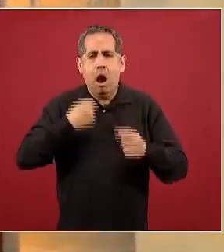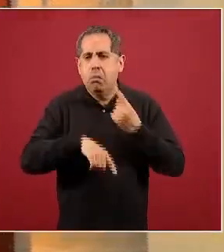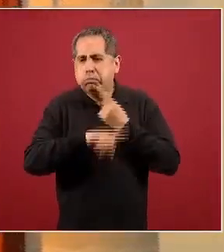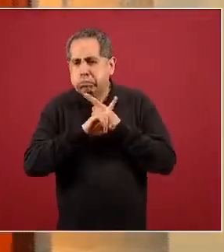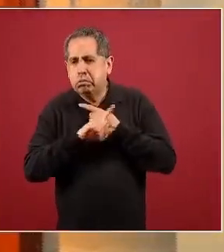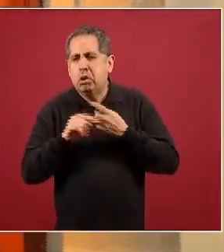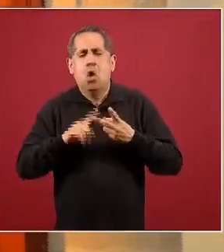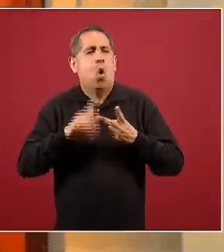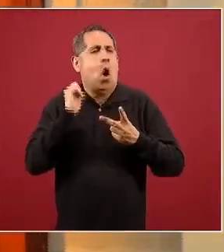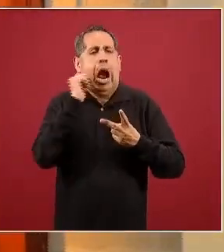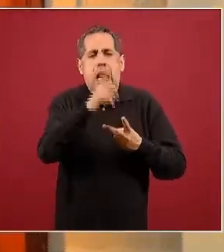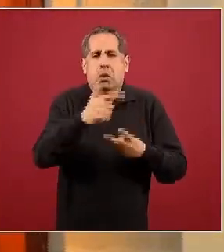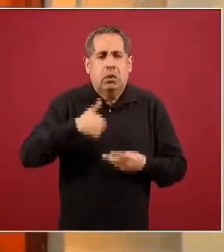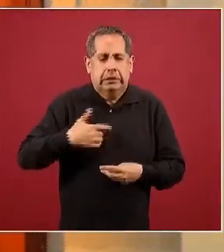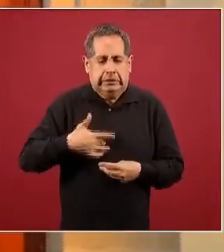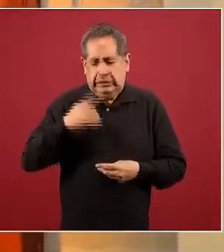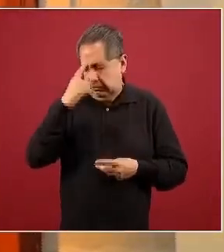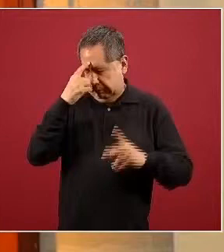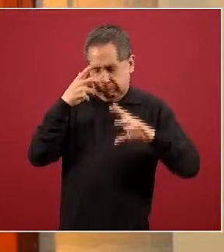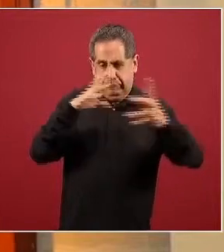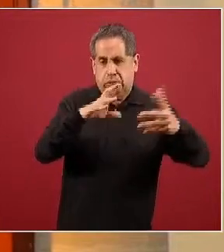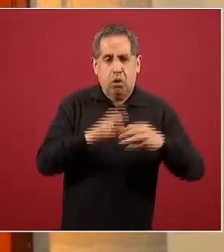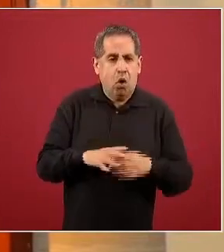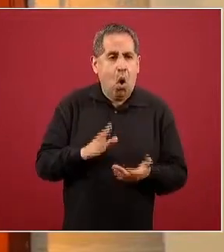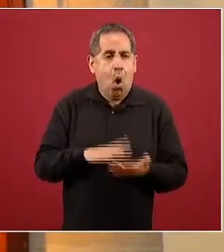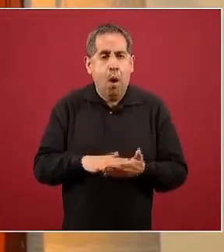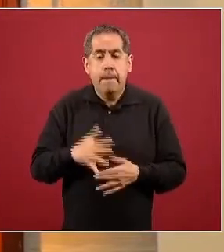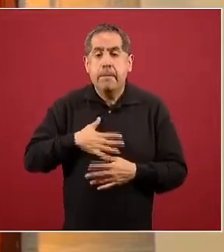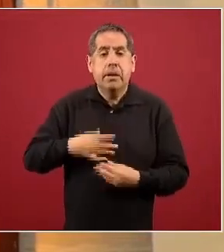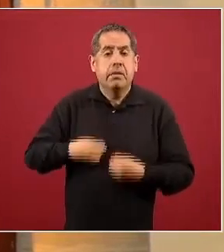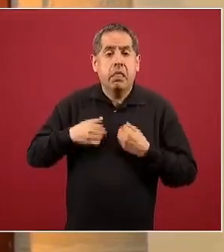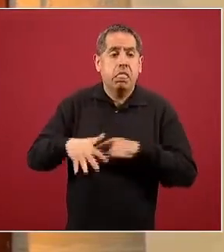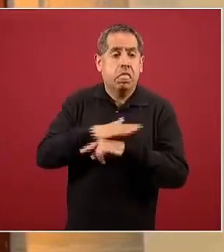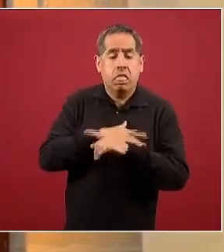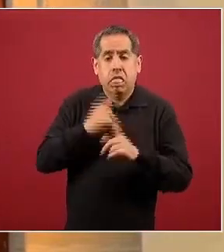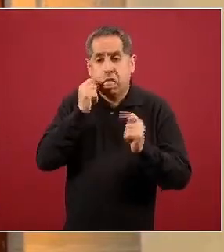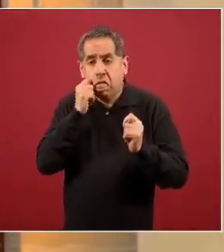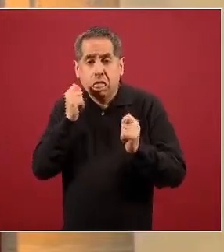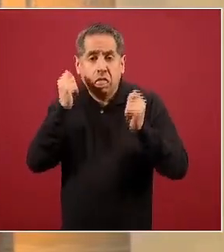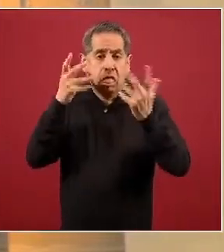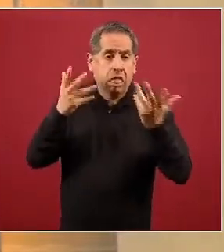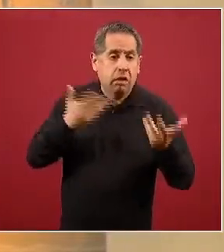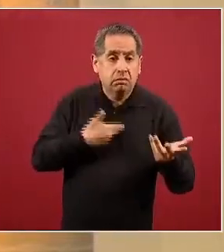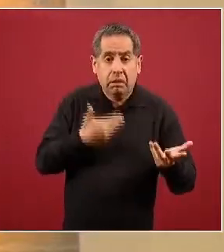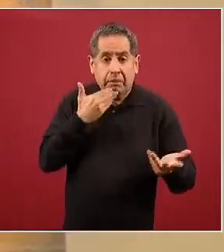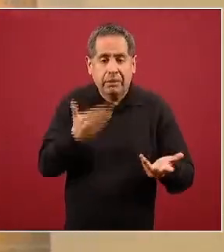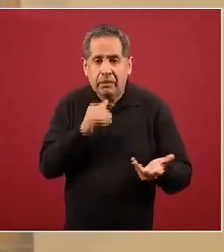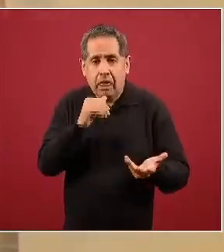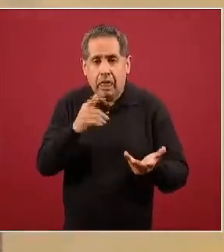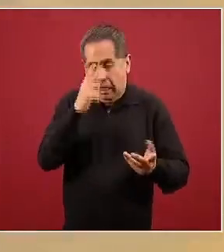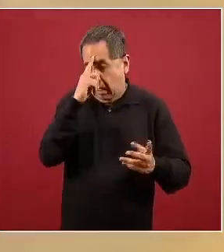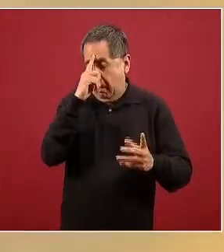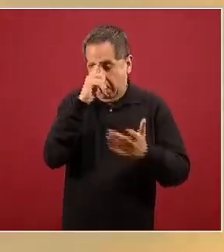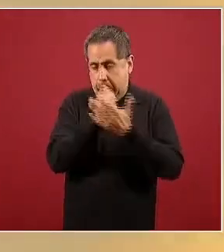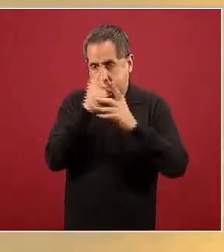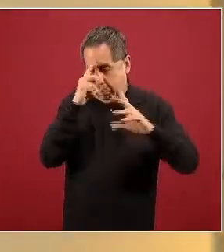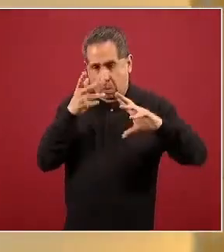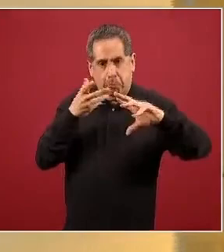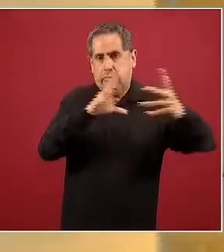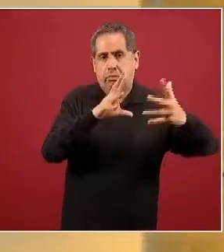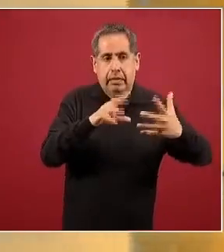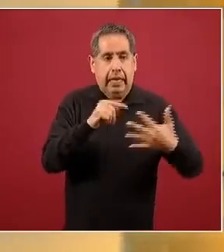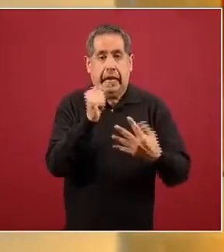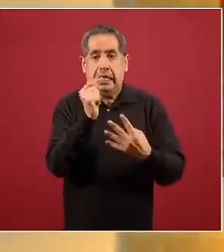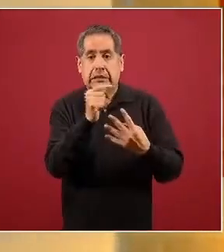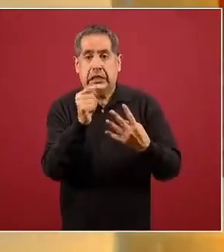sexual, algunos estilos de vida poco saludables, etcétera. Todos estos